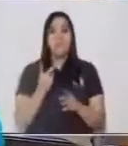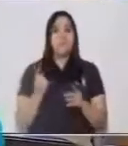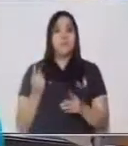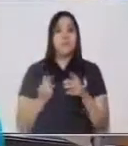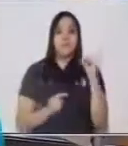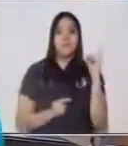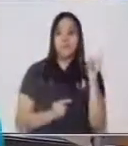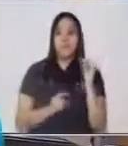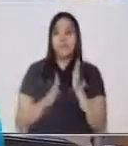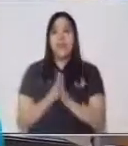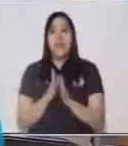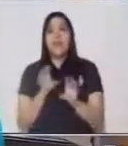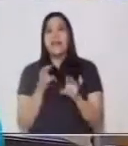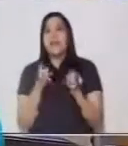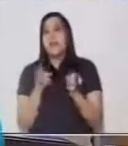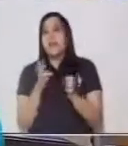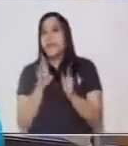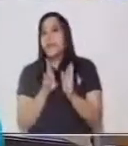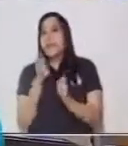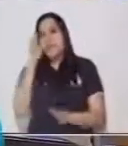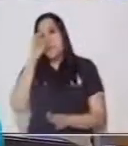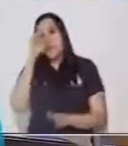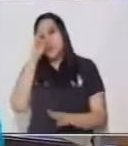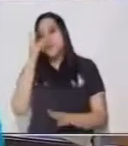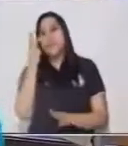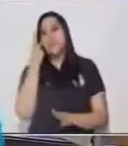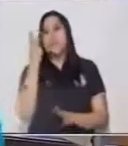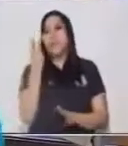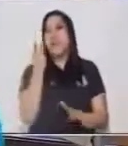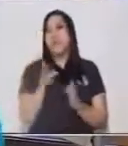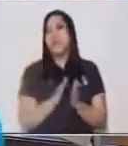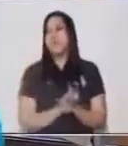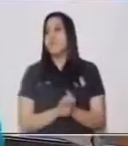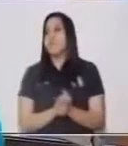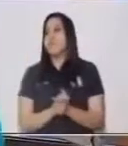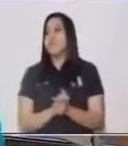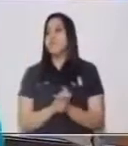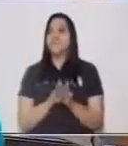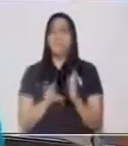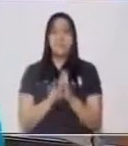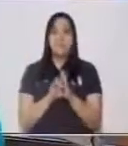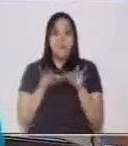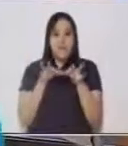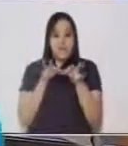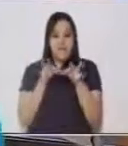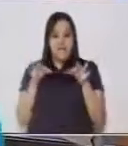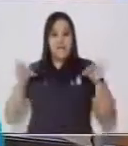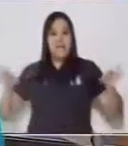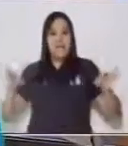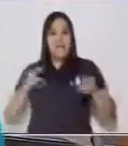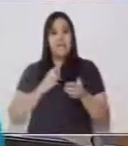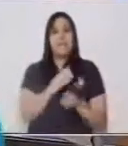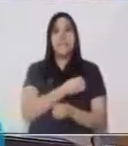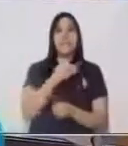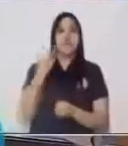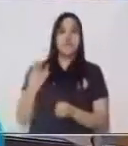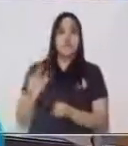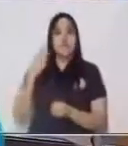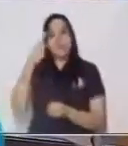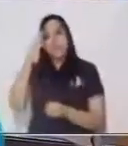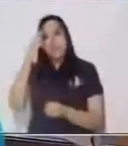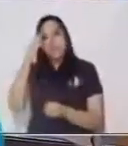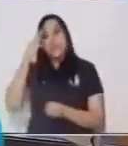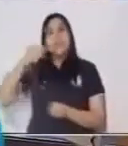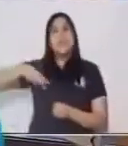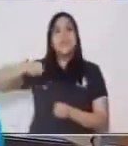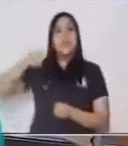uno de los personajes que se encuentran en ello. Por ejemplo, en la primera recta que conocimos, recordemos que estaba María